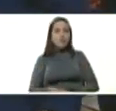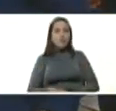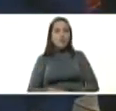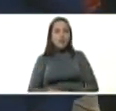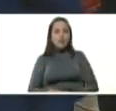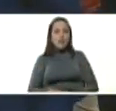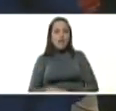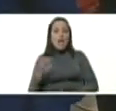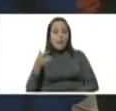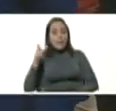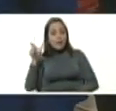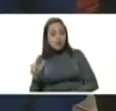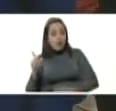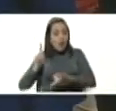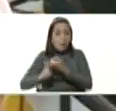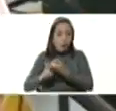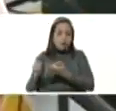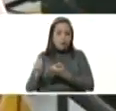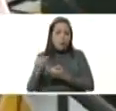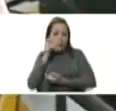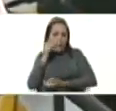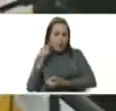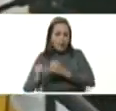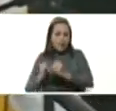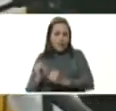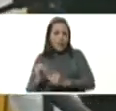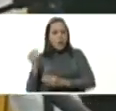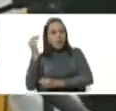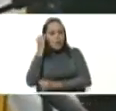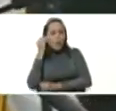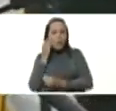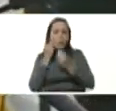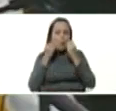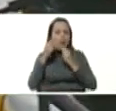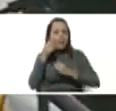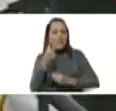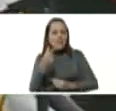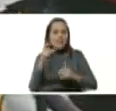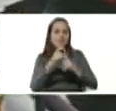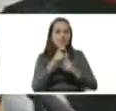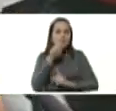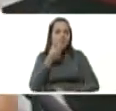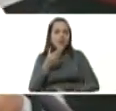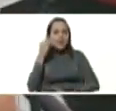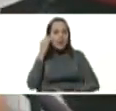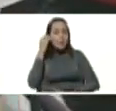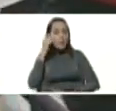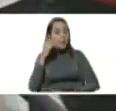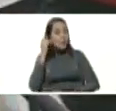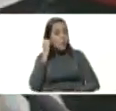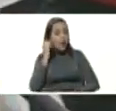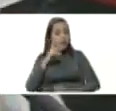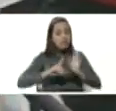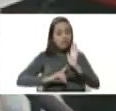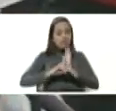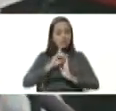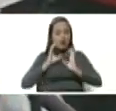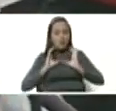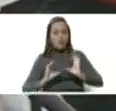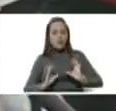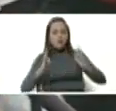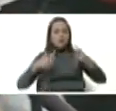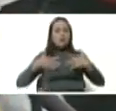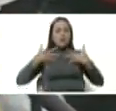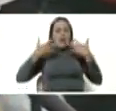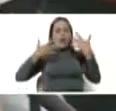que está allí con esa mujer, la besa, le habla, le dice cosas lindas y eso eleva la oxitocina de la mujer en su cuerpo. Y eso le ayuda a que